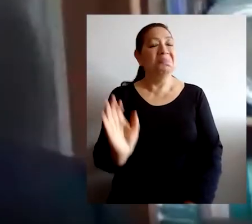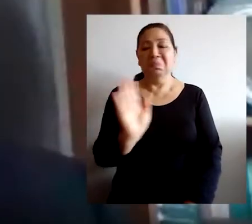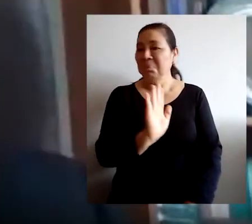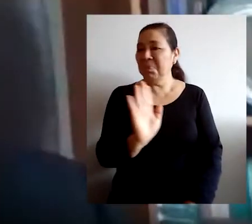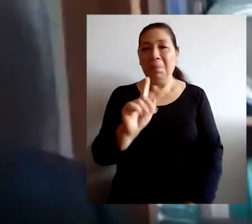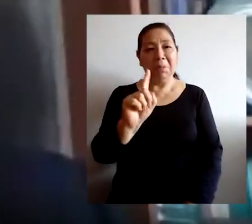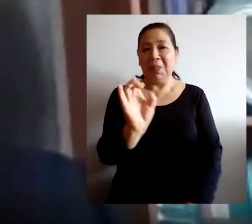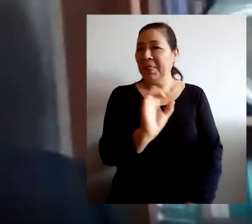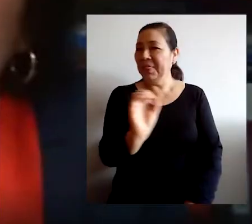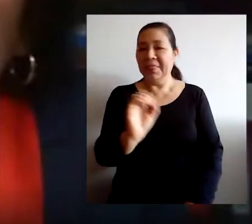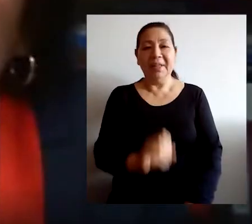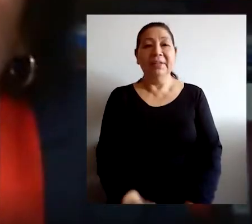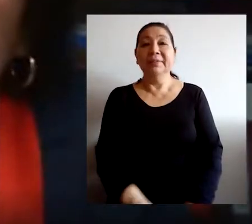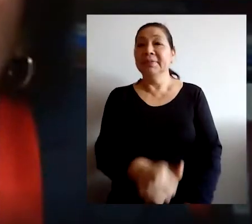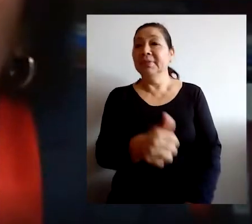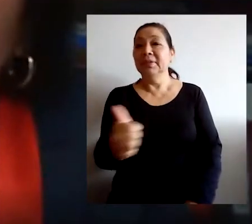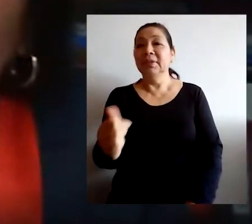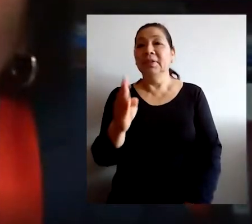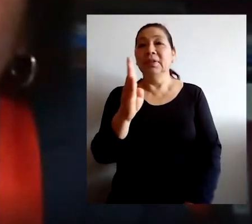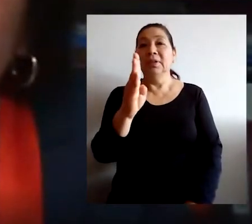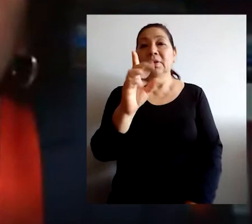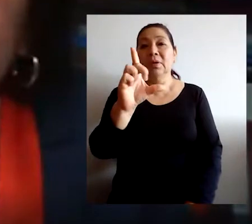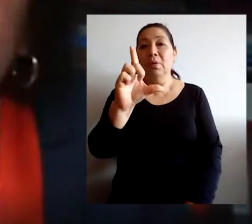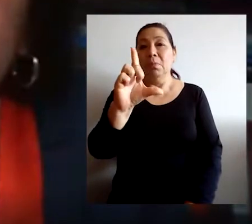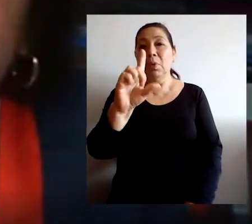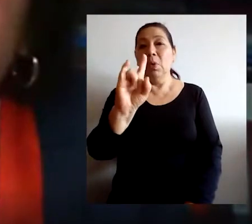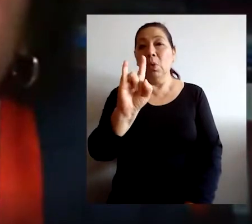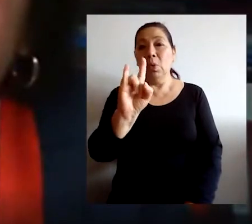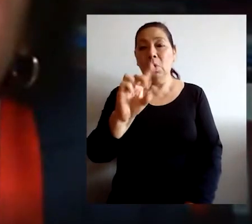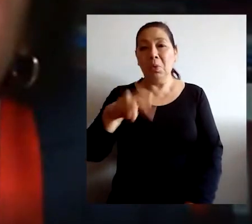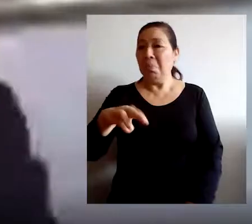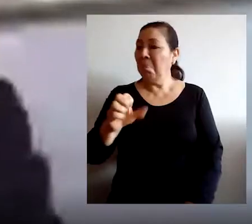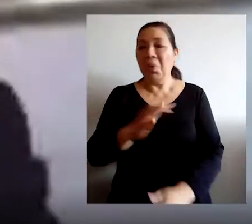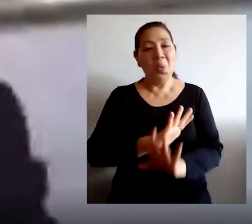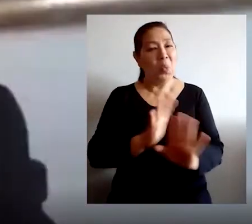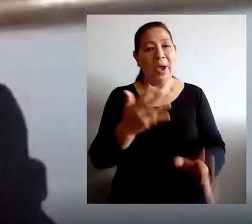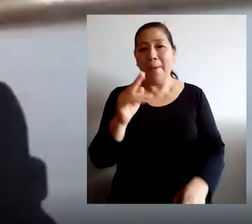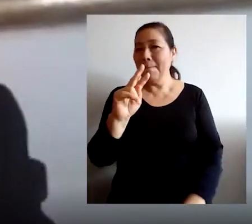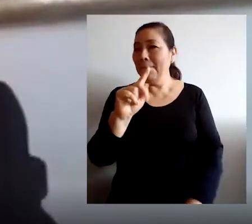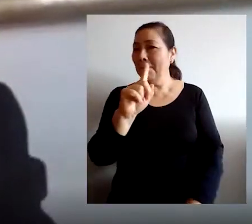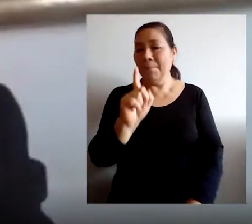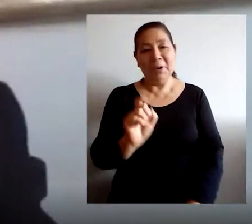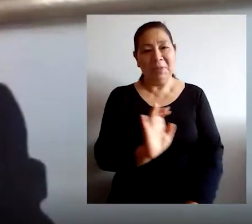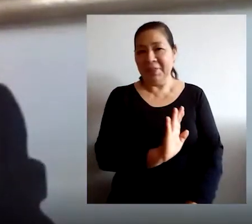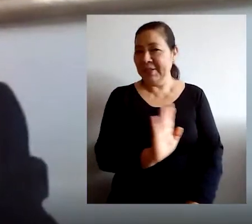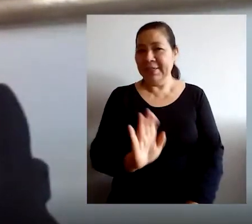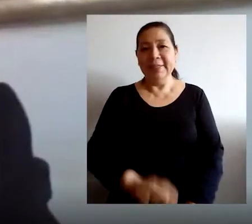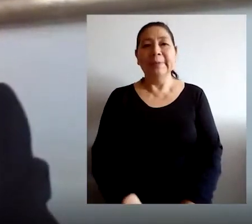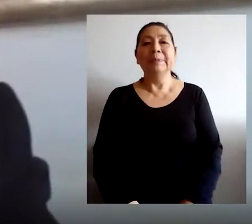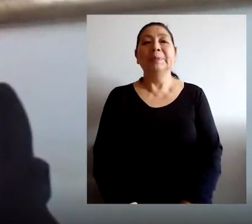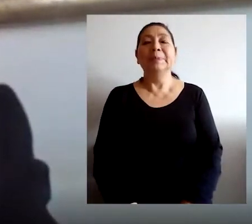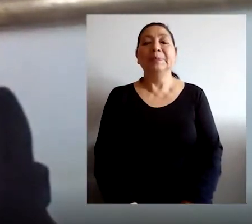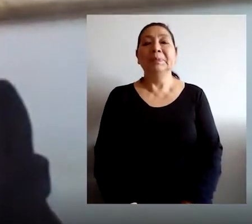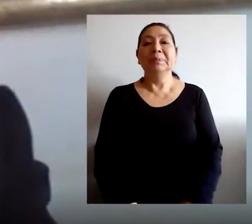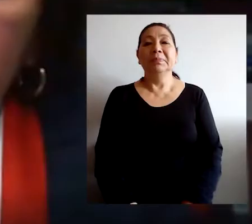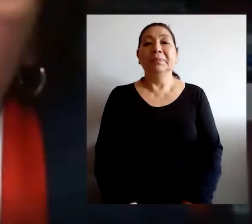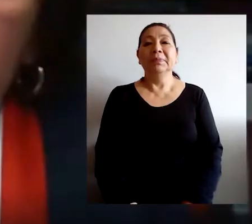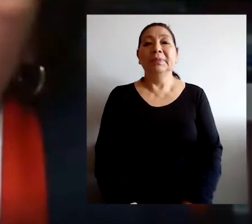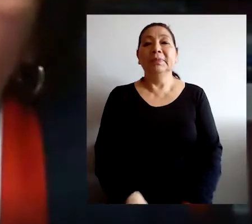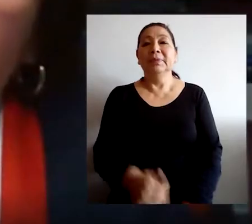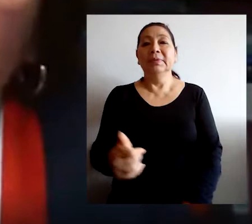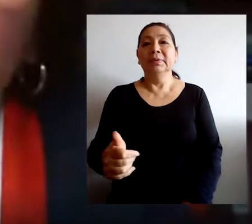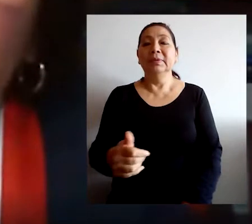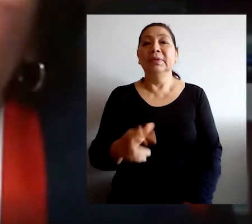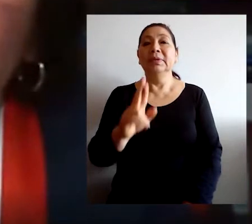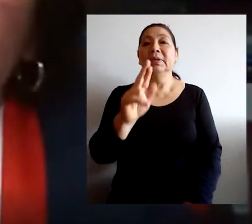Ninguna, Presidenta. Magistrado Blume. No hay preguntas de mi parte, Presidenta.